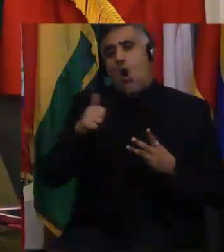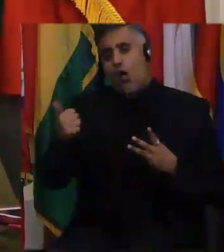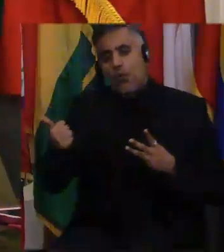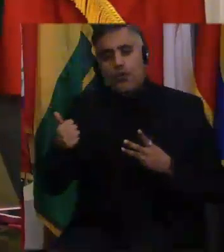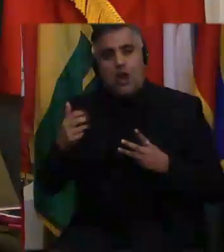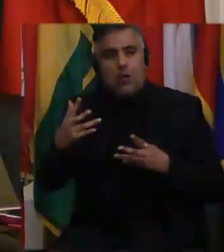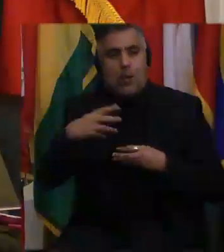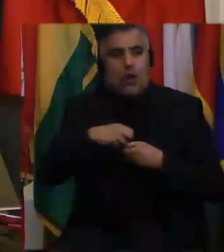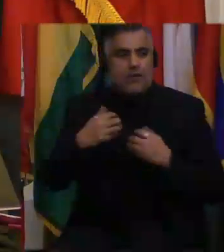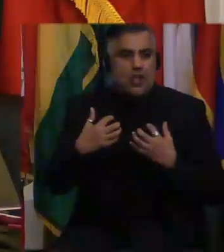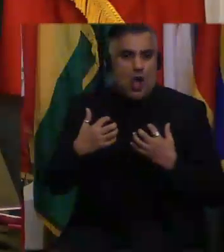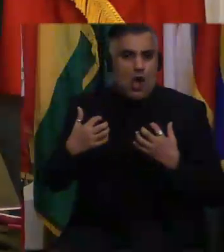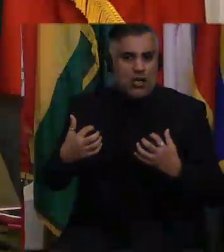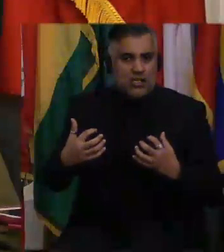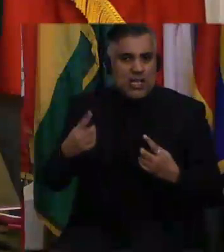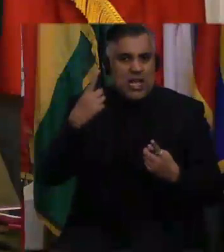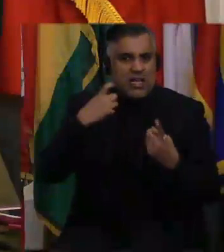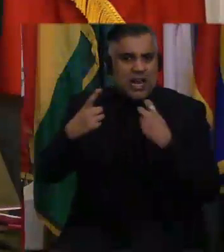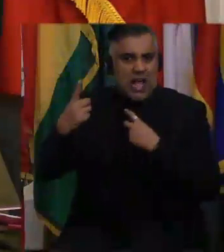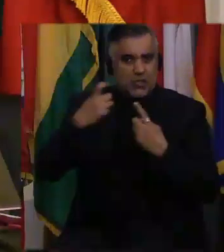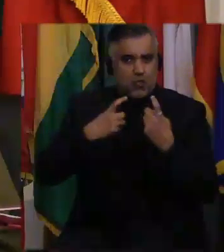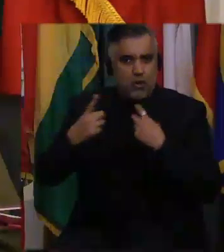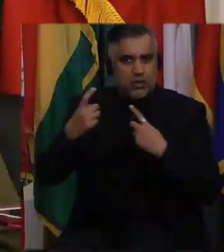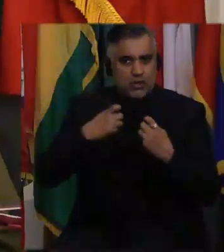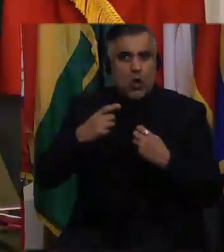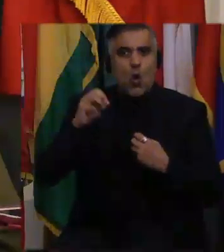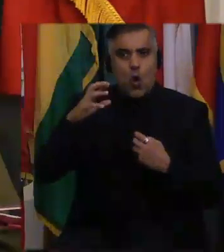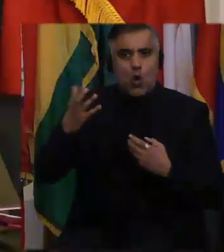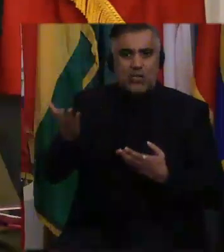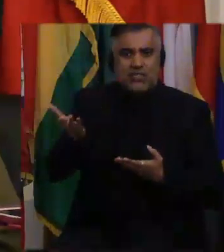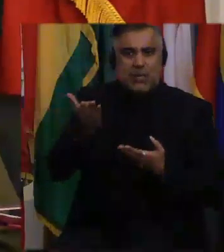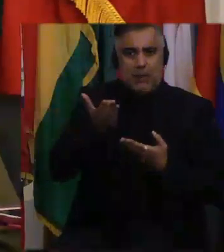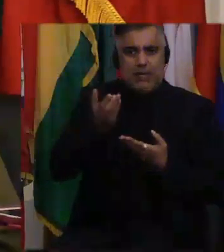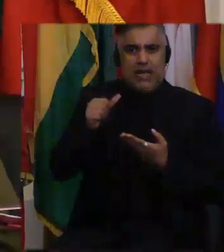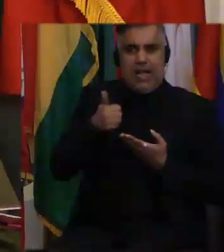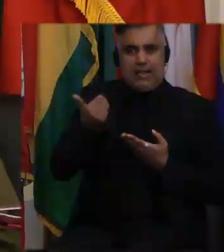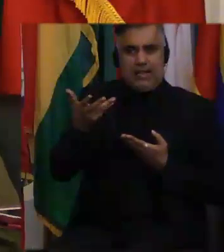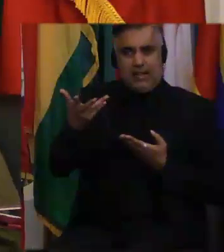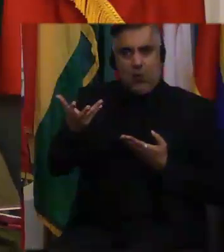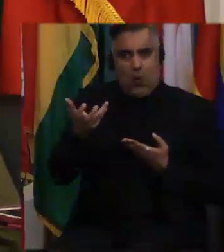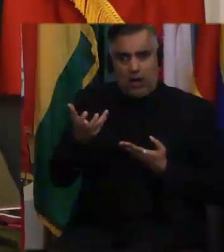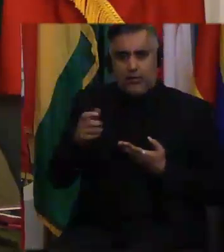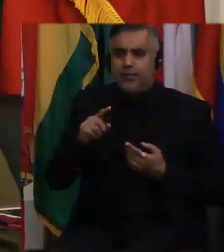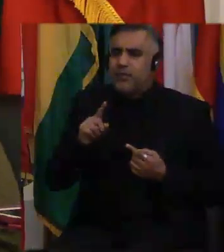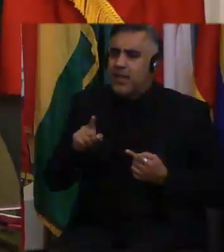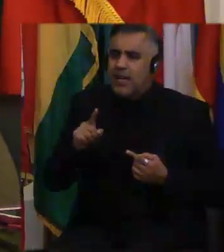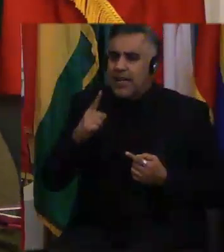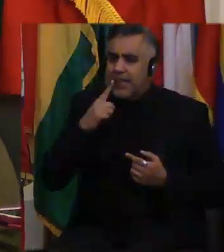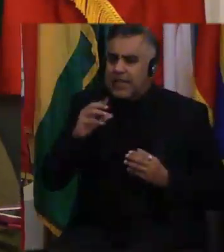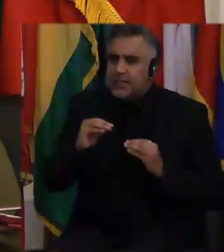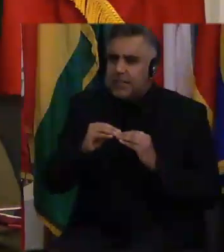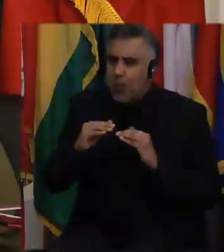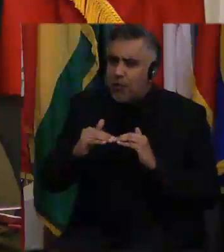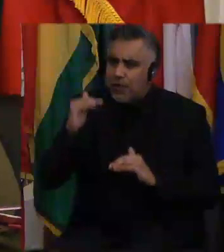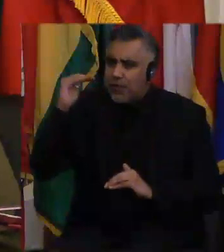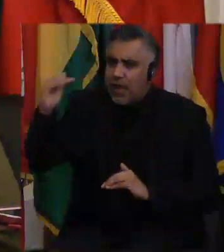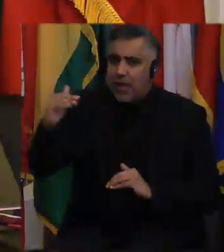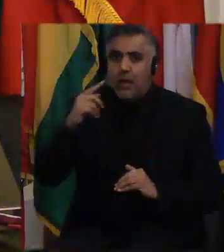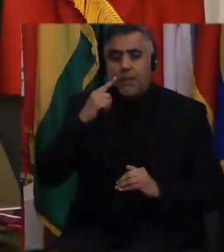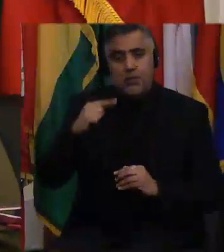preguntas y presentar cosas. Pero a mí me parece que eso va más allá todavía, porque esos son los mecanismos más o menos formales que hemos